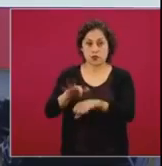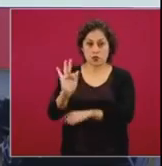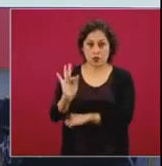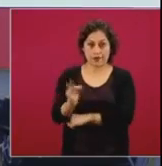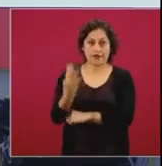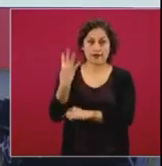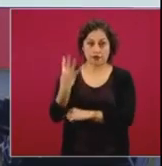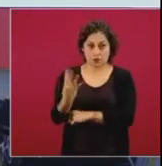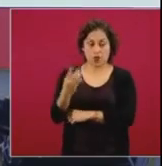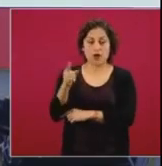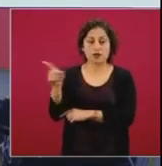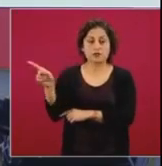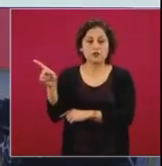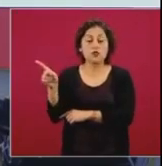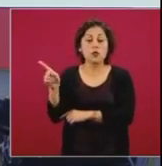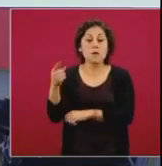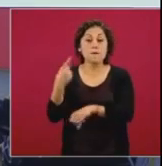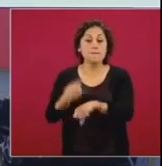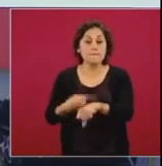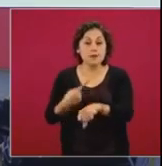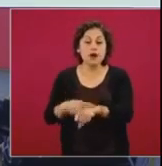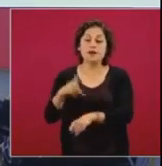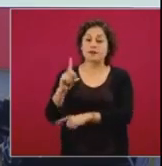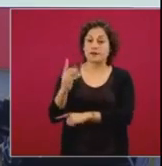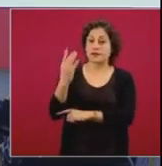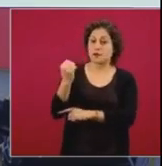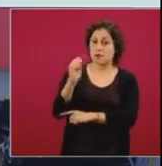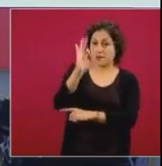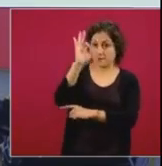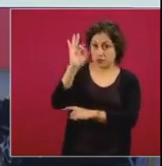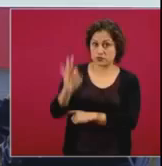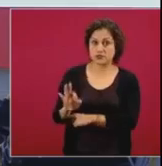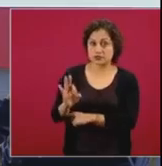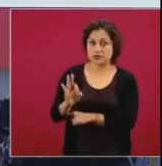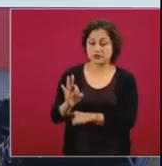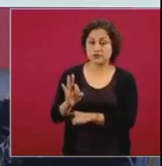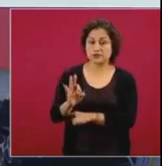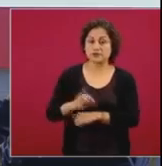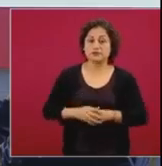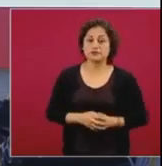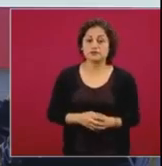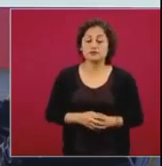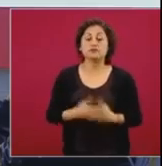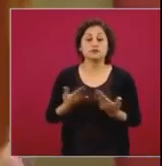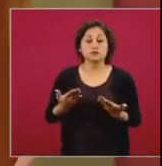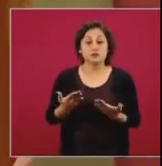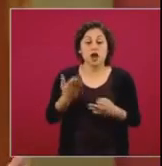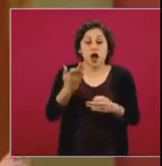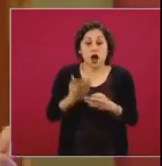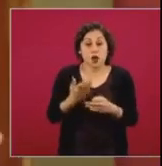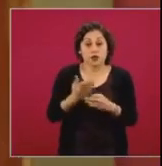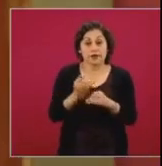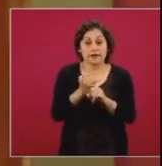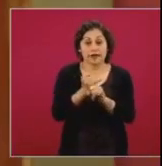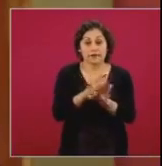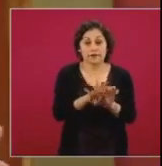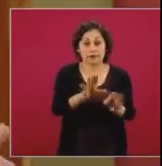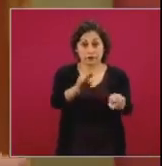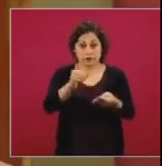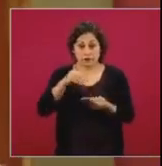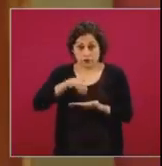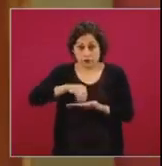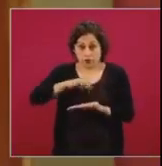está en un 39%. Actualmente se han notificado al Sistema Nacional de